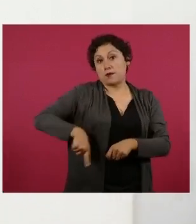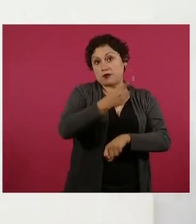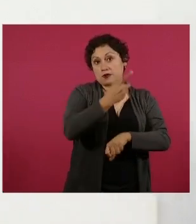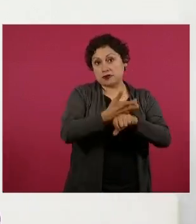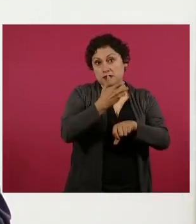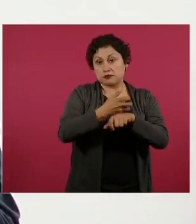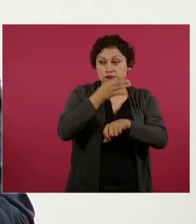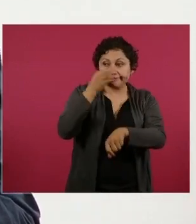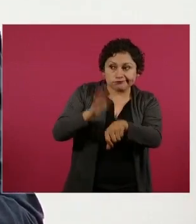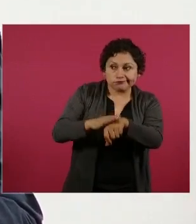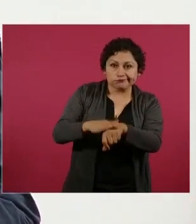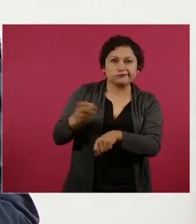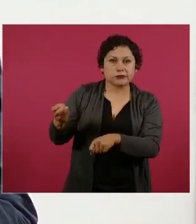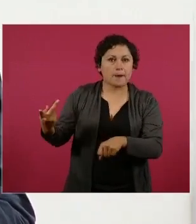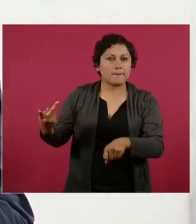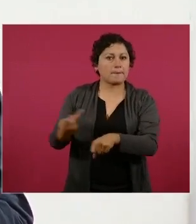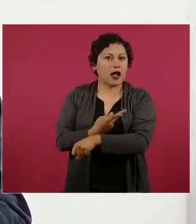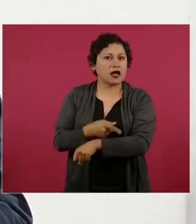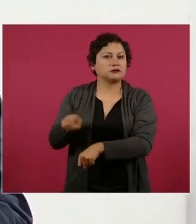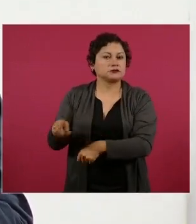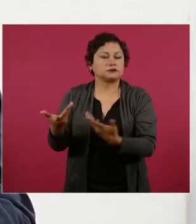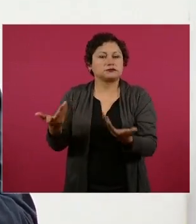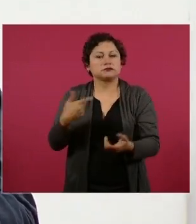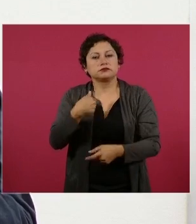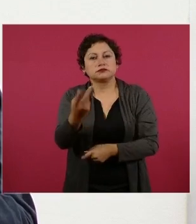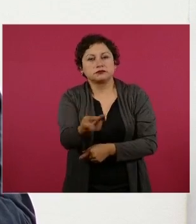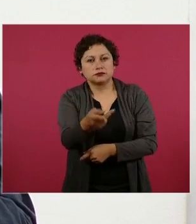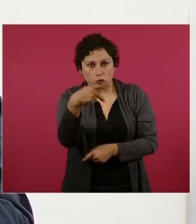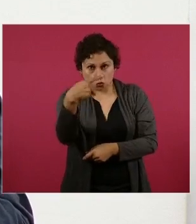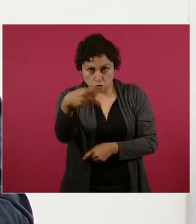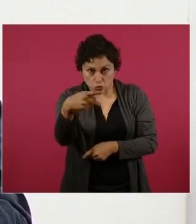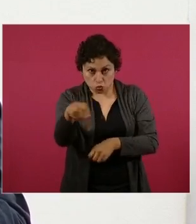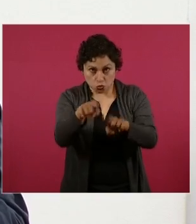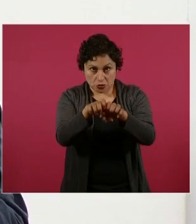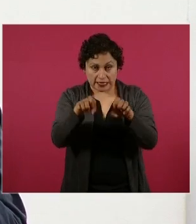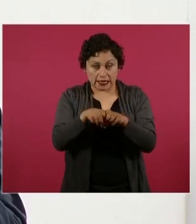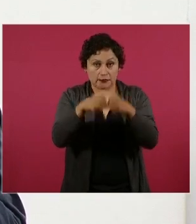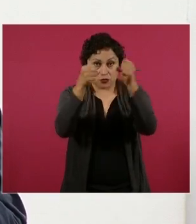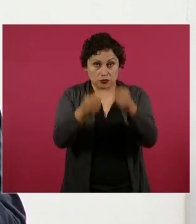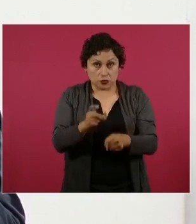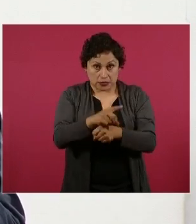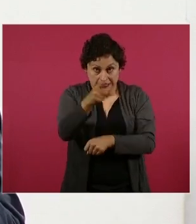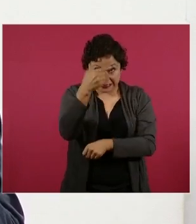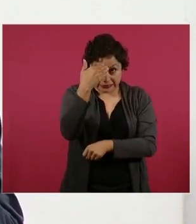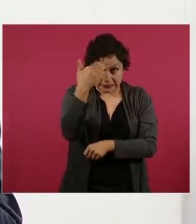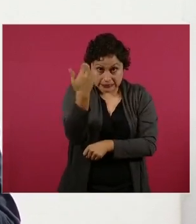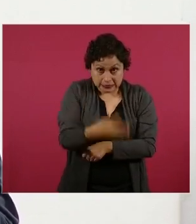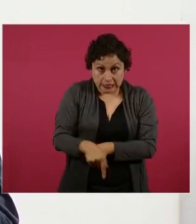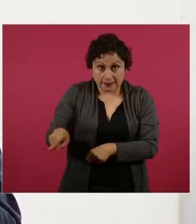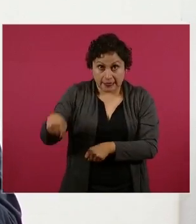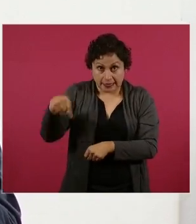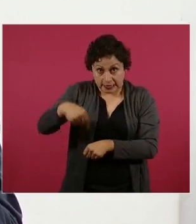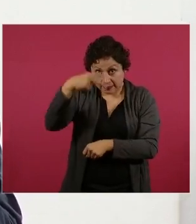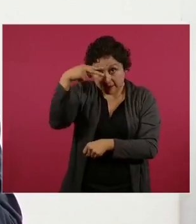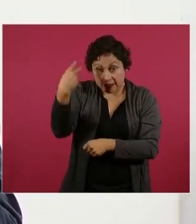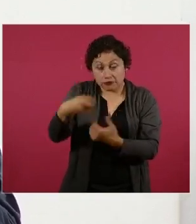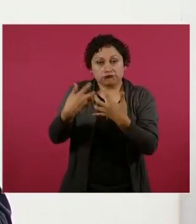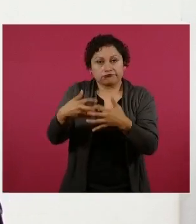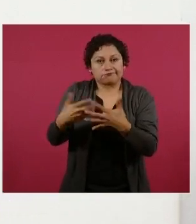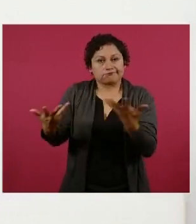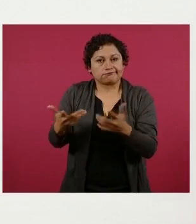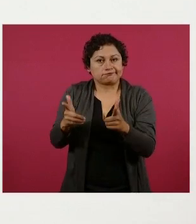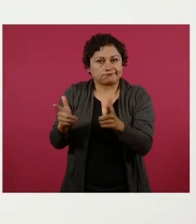Preguntarle, presidente, si también el Gabinete de Seguridad tiene información sobre esta fabricación de armas fantasmas en México y también